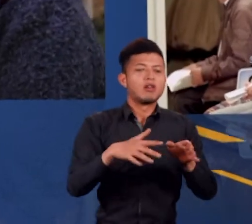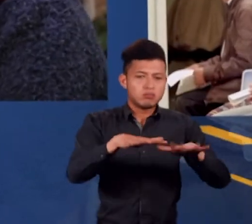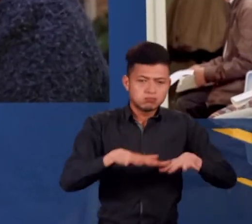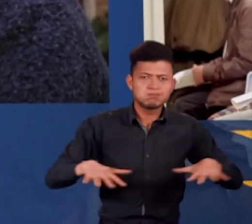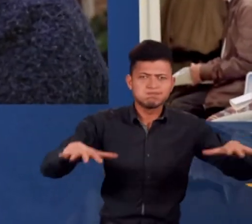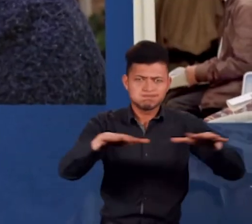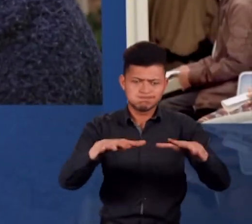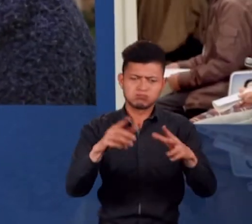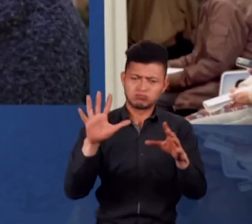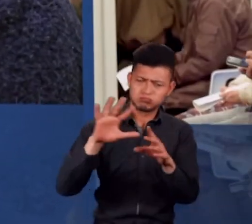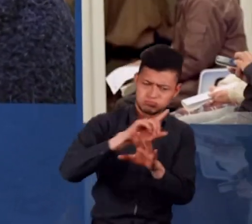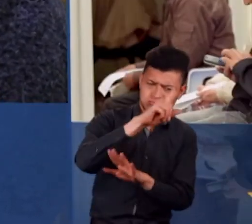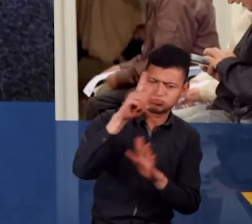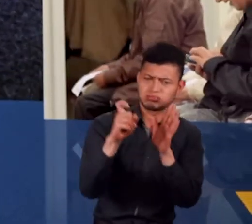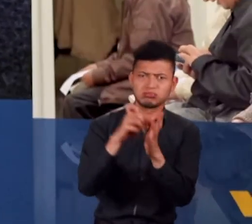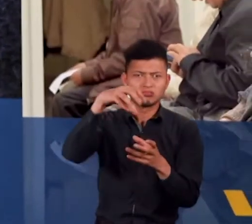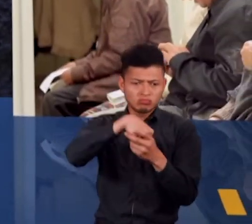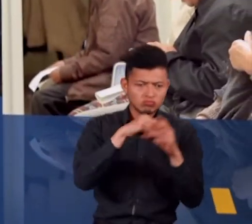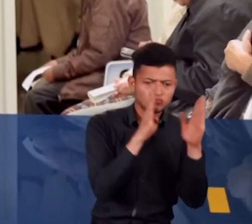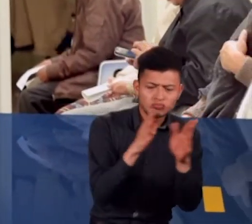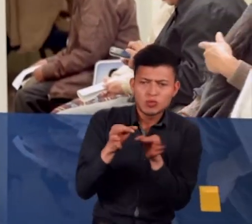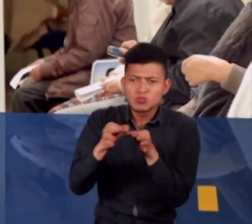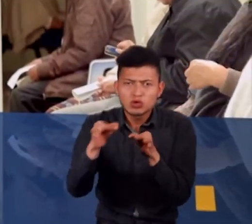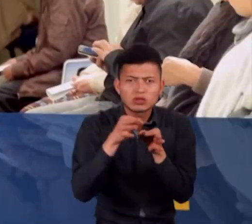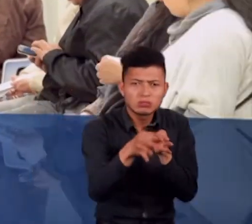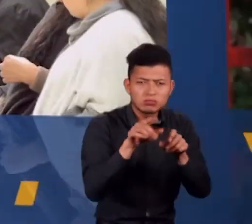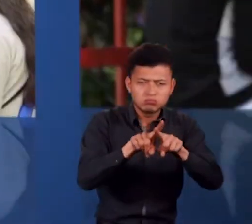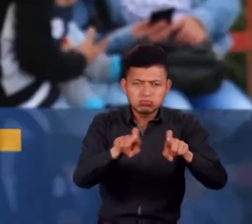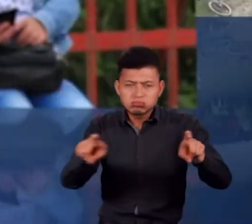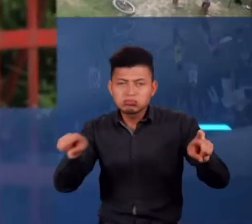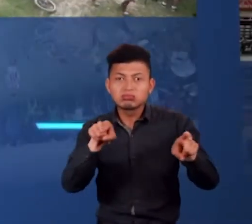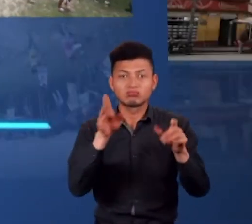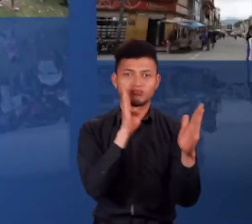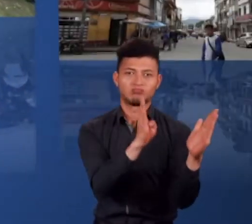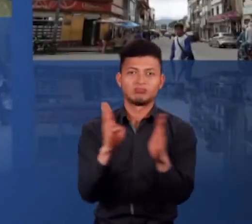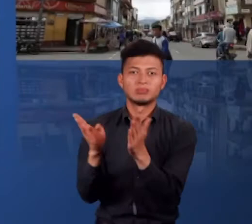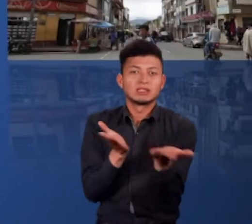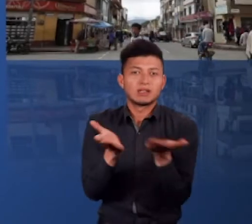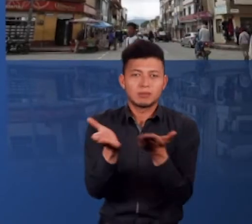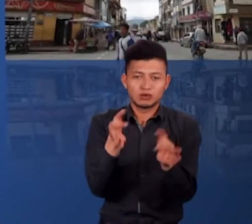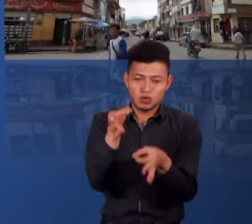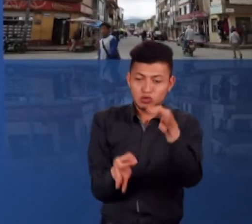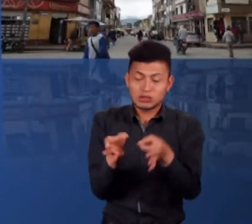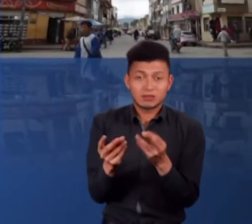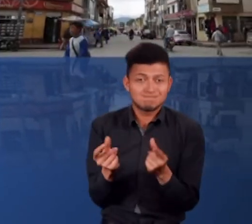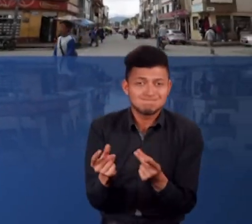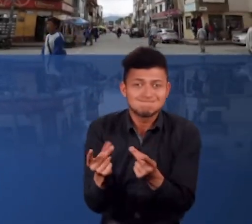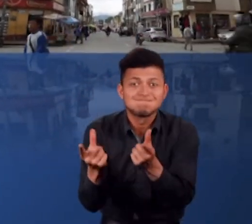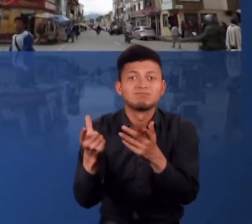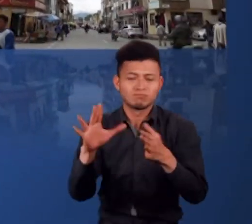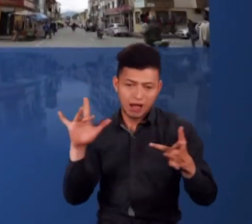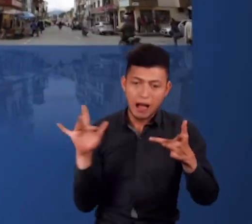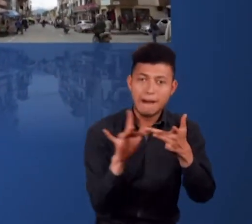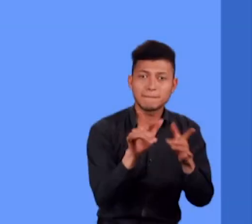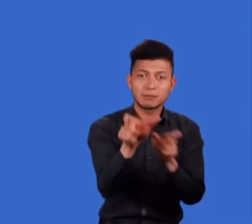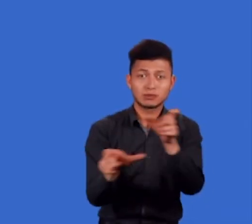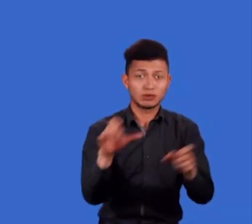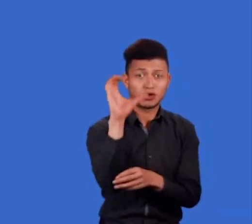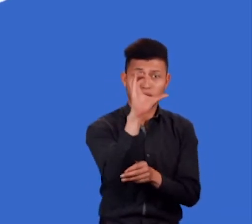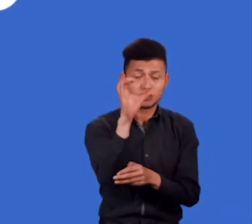pertinente, integral y diferenciada para cada municipio que permita ofrecer servicios de justicia más ágiles y efectivos para los